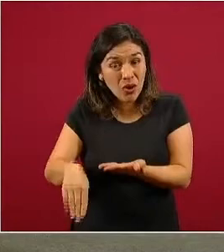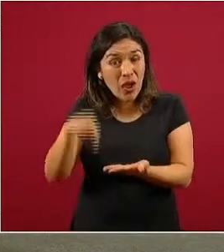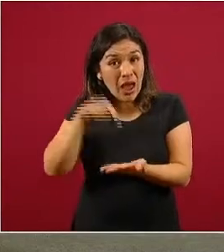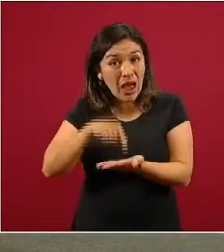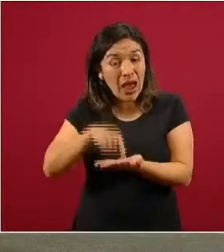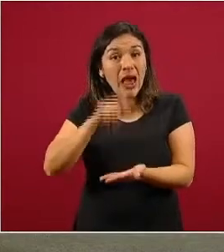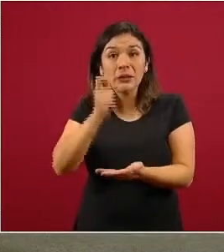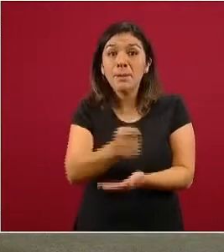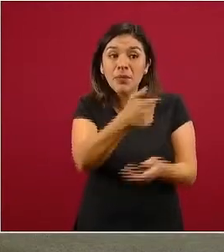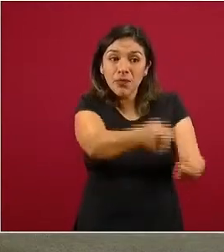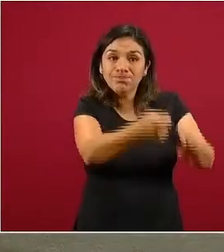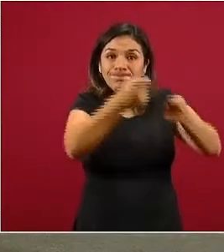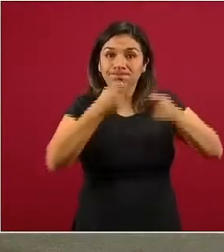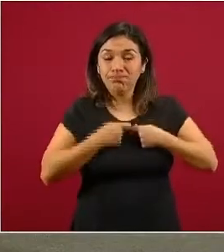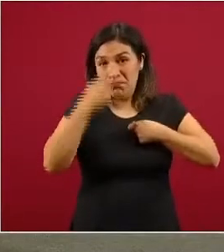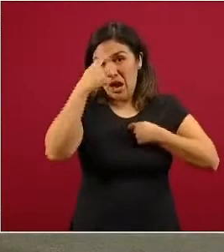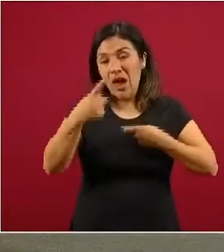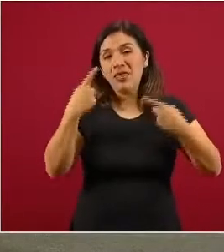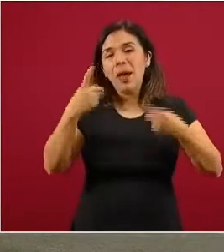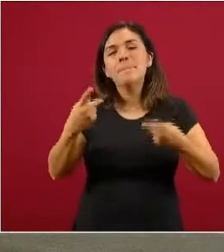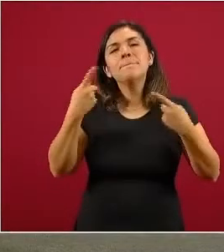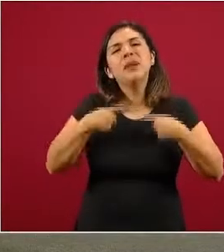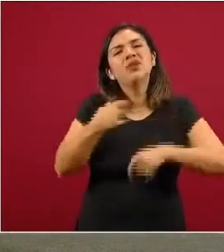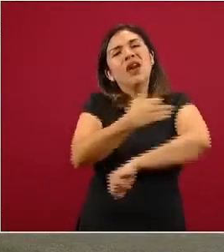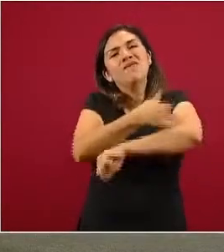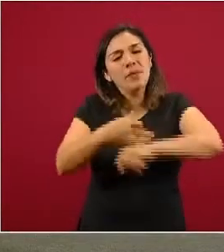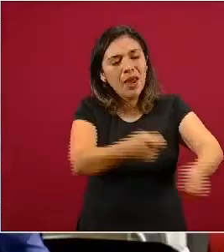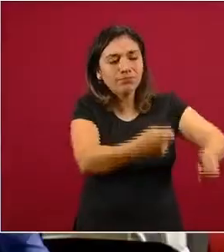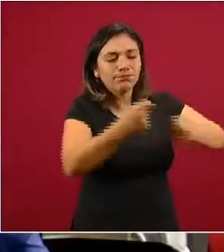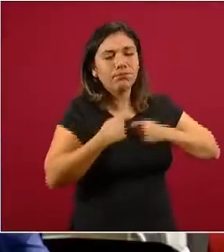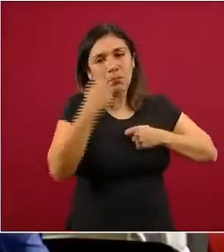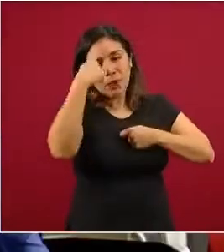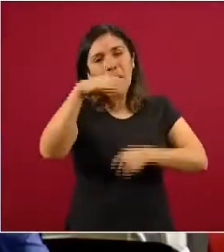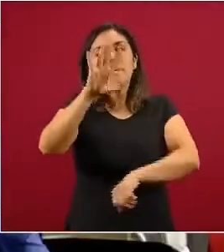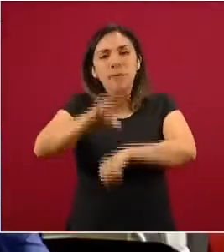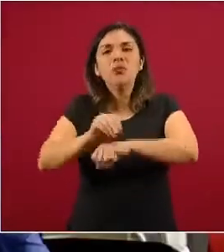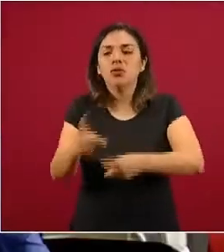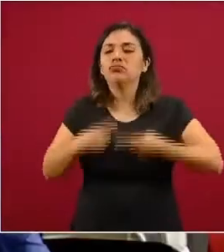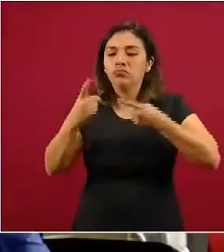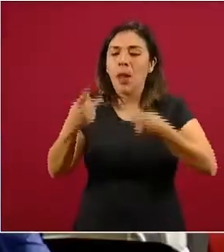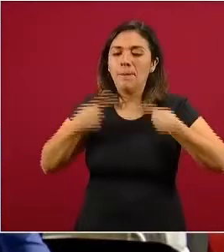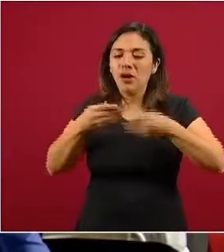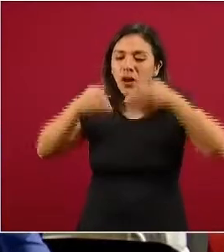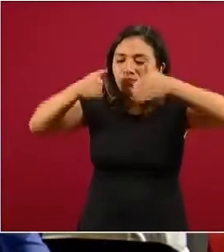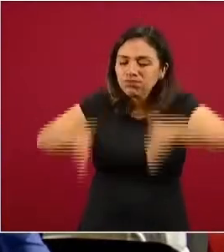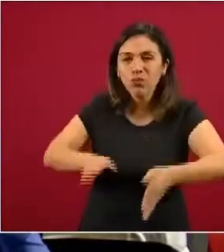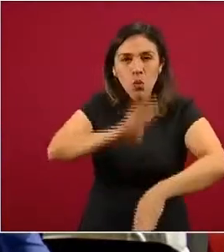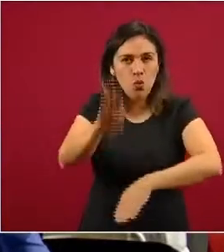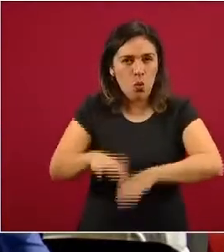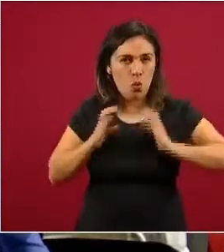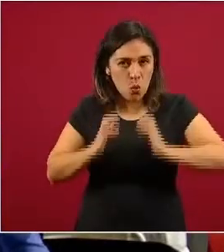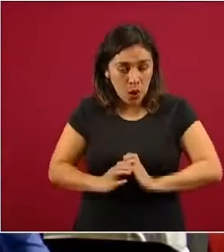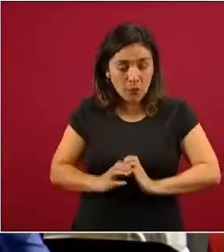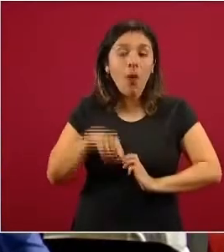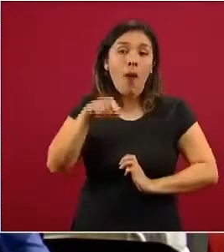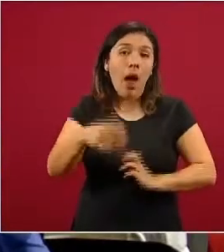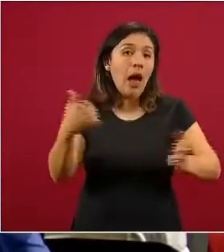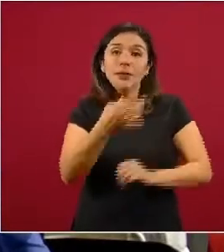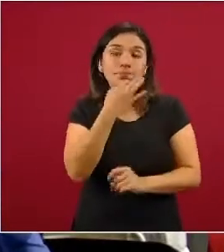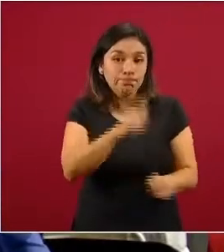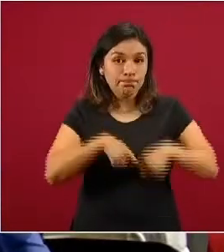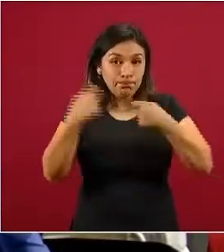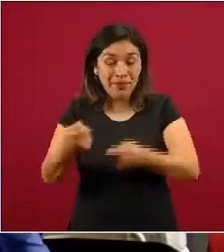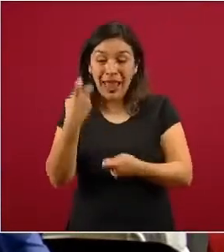una serie de confrontas tanto con la Secretaría de Salud y con las diferentes fuentes para finalmente publicarlo. Esto es un proceso